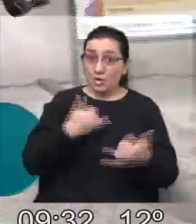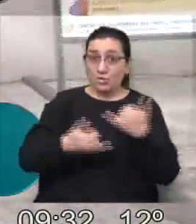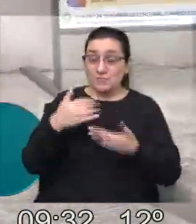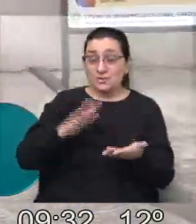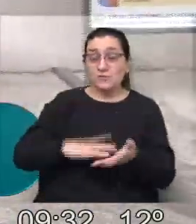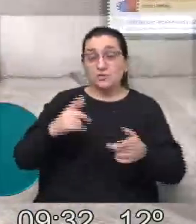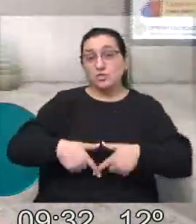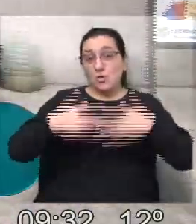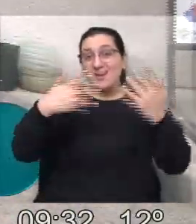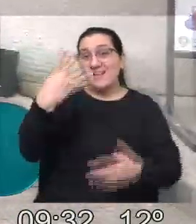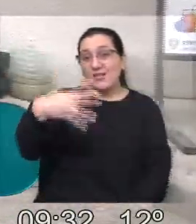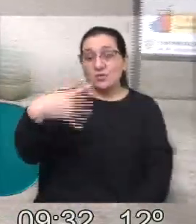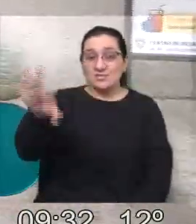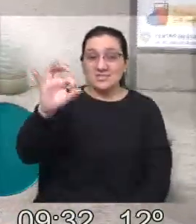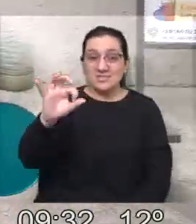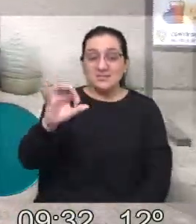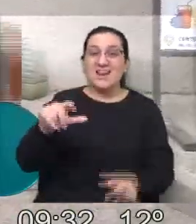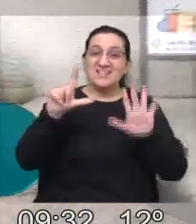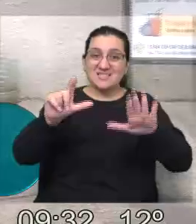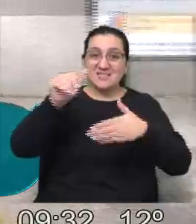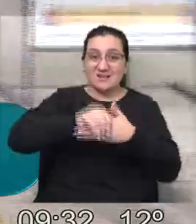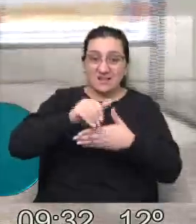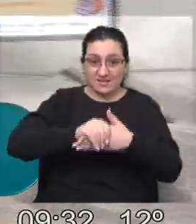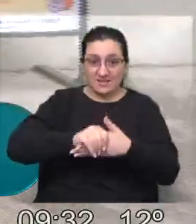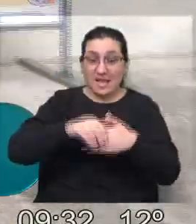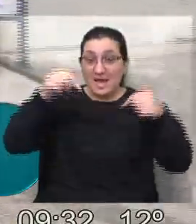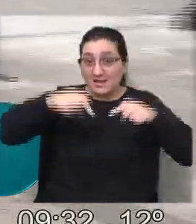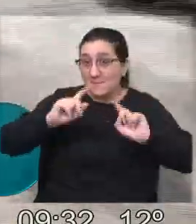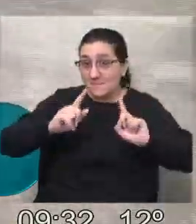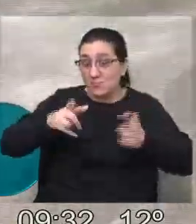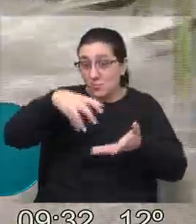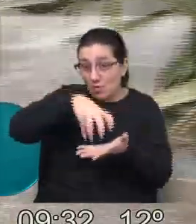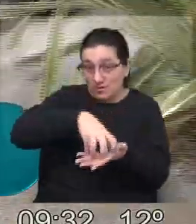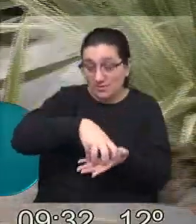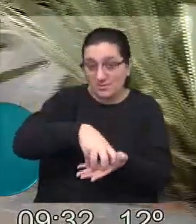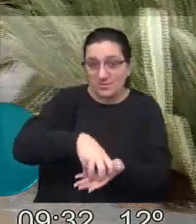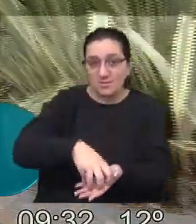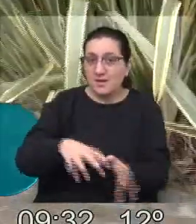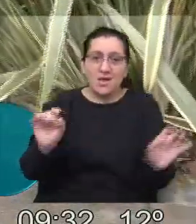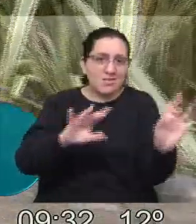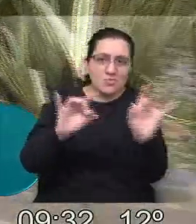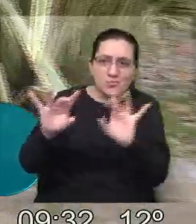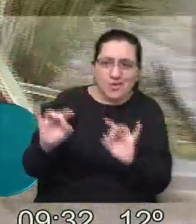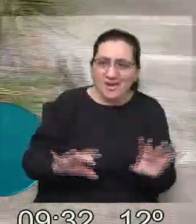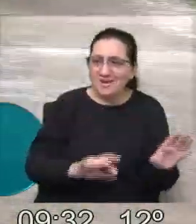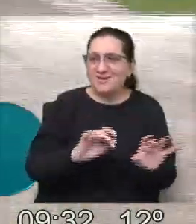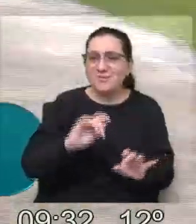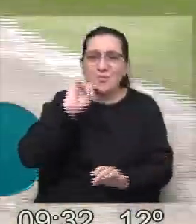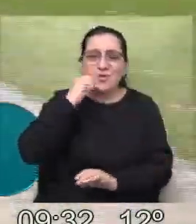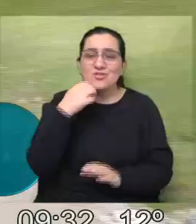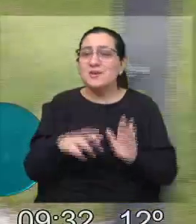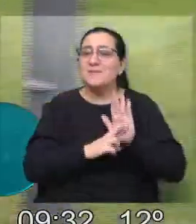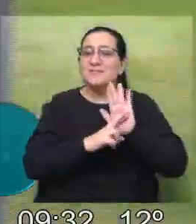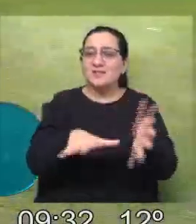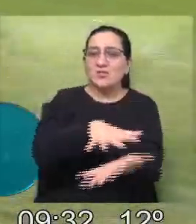El 14 de septiembre, tengo entendido, a las 7 de la tarde, acá en este contexto, digamos, totalmente natural y representativo del barrio,